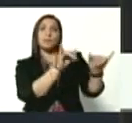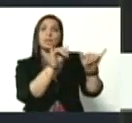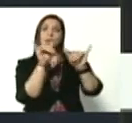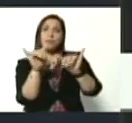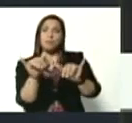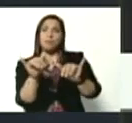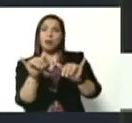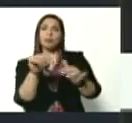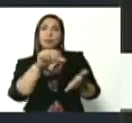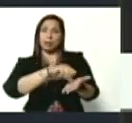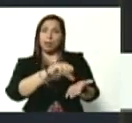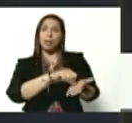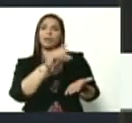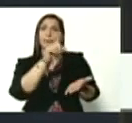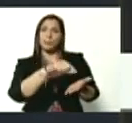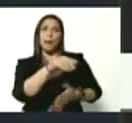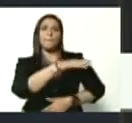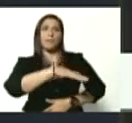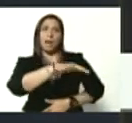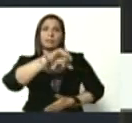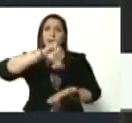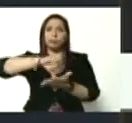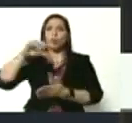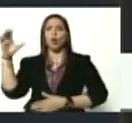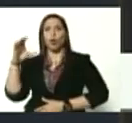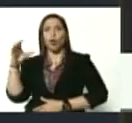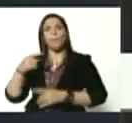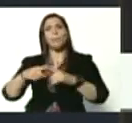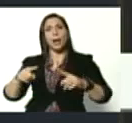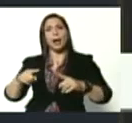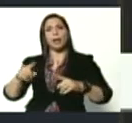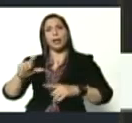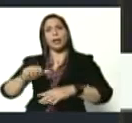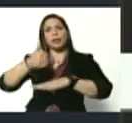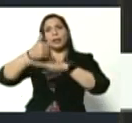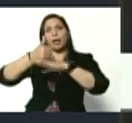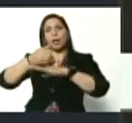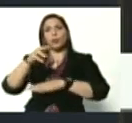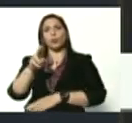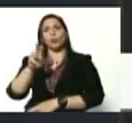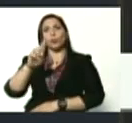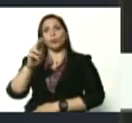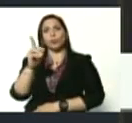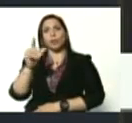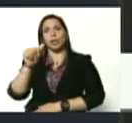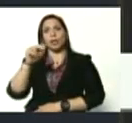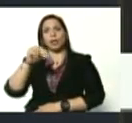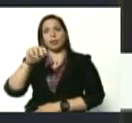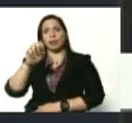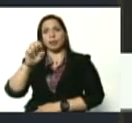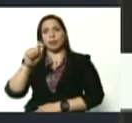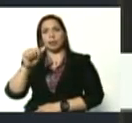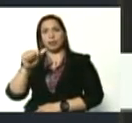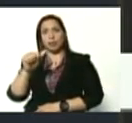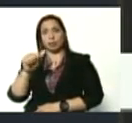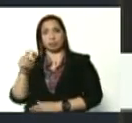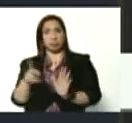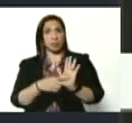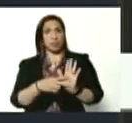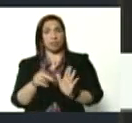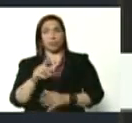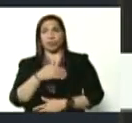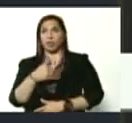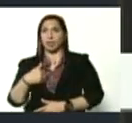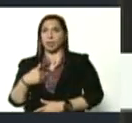categoría una plaza en bogotá para el general rafael urdaneta y en verdad no queríamos